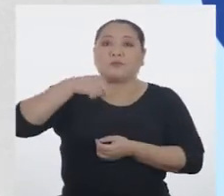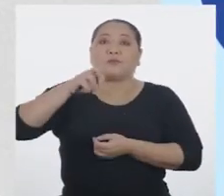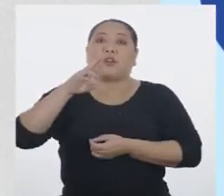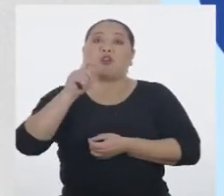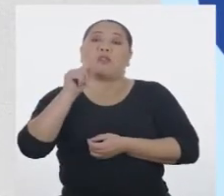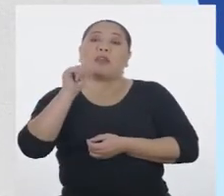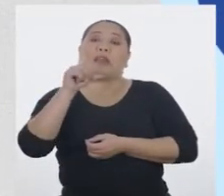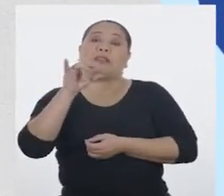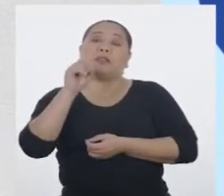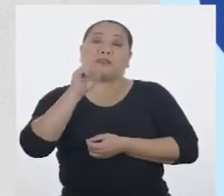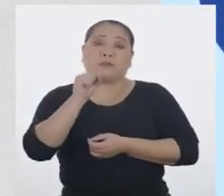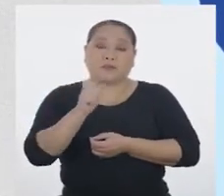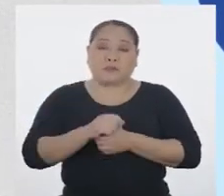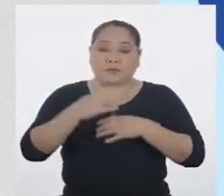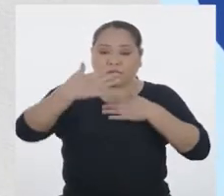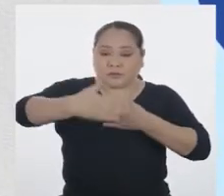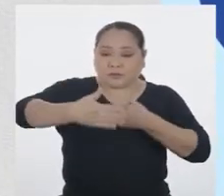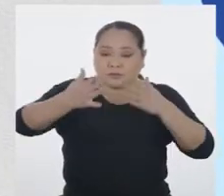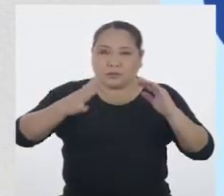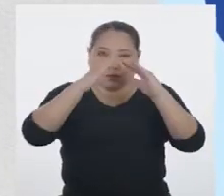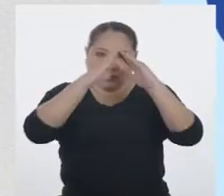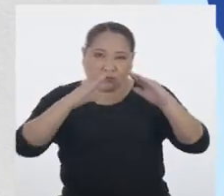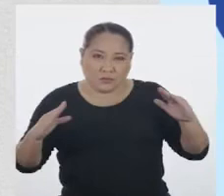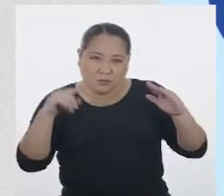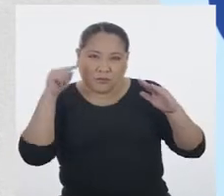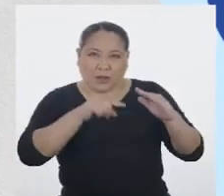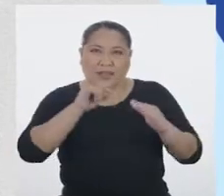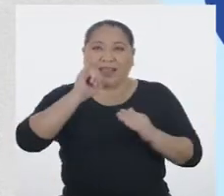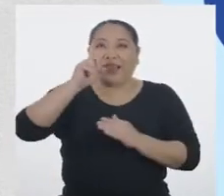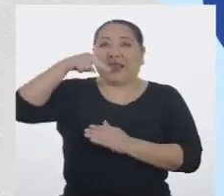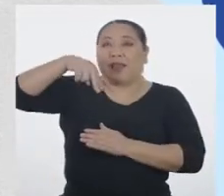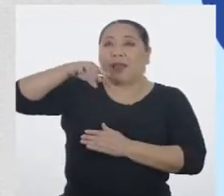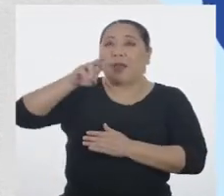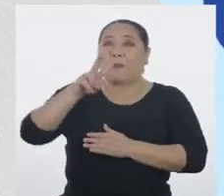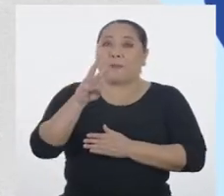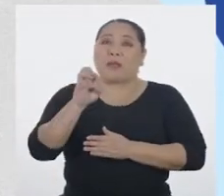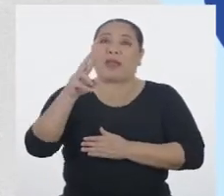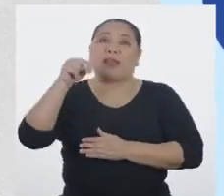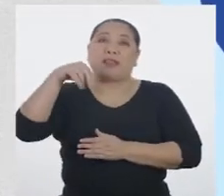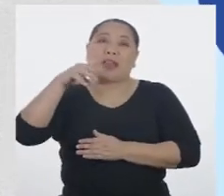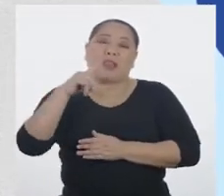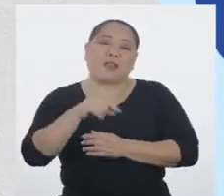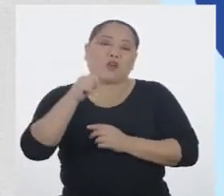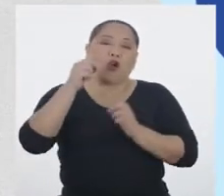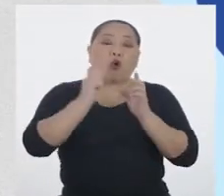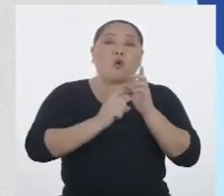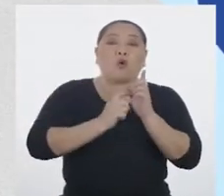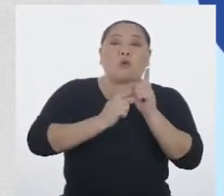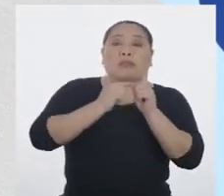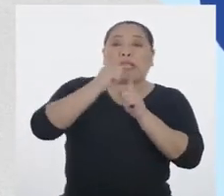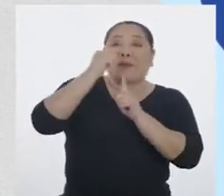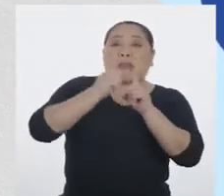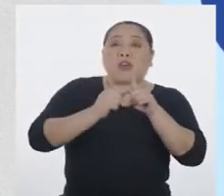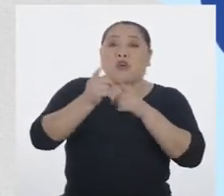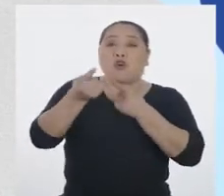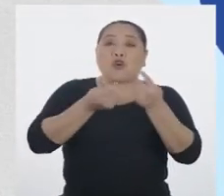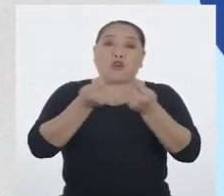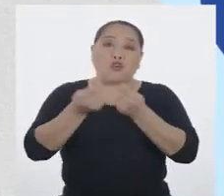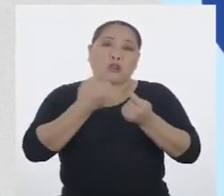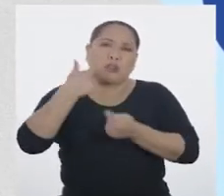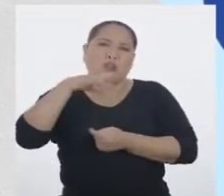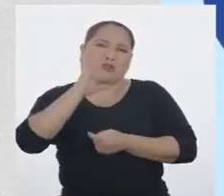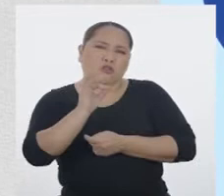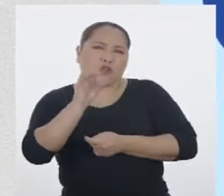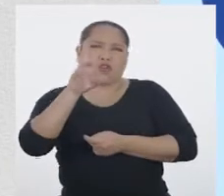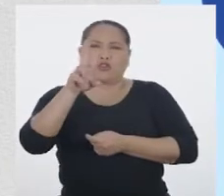cultivo de hortalizas dentro de un fitotoldo o invernadero rústico, que es una instalación con un clima controlado entre 18 y 22 grados